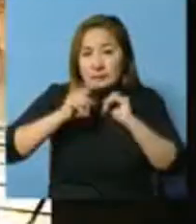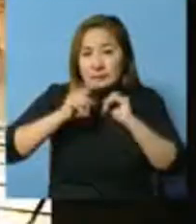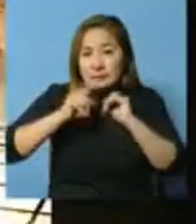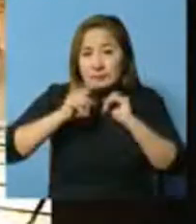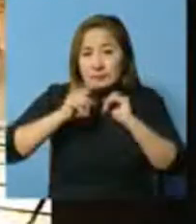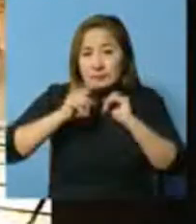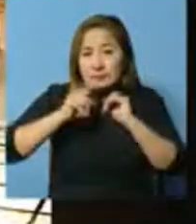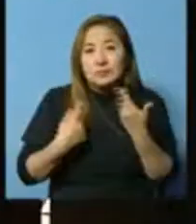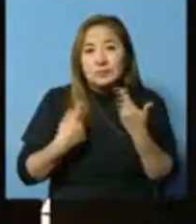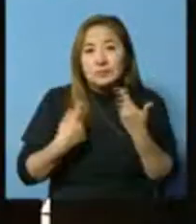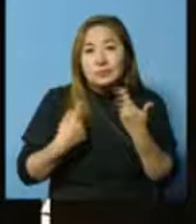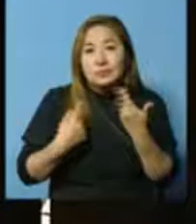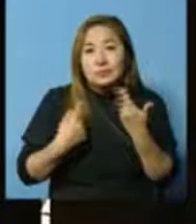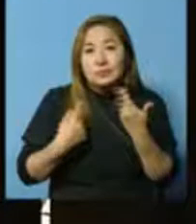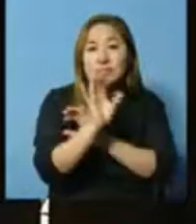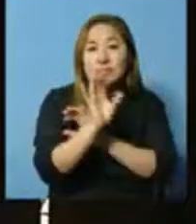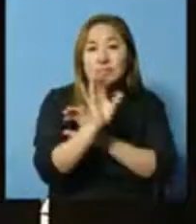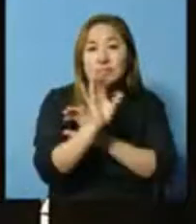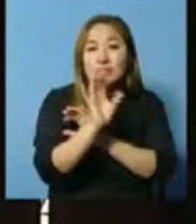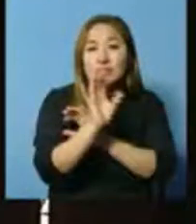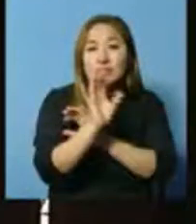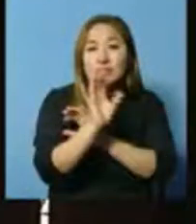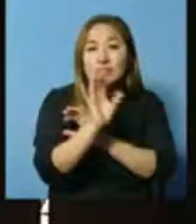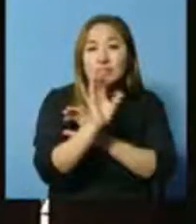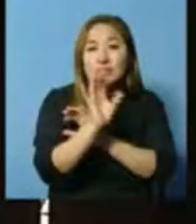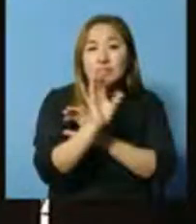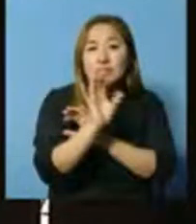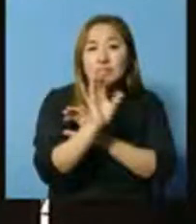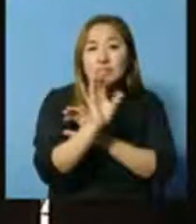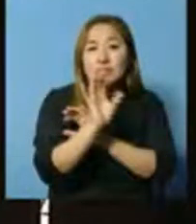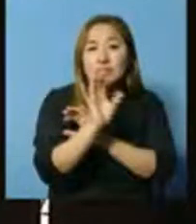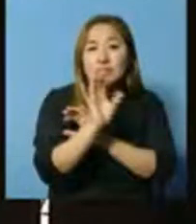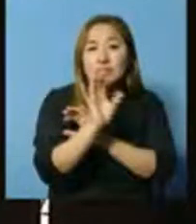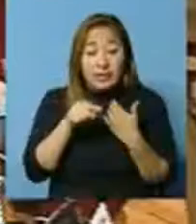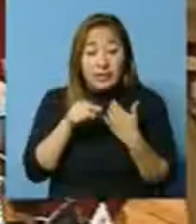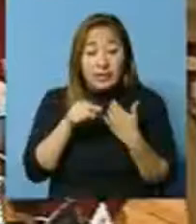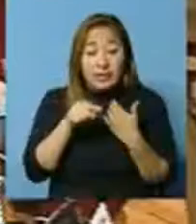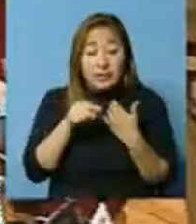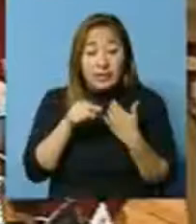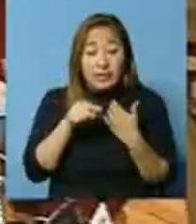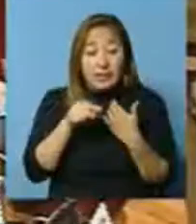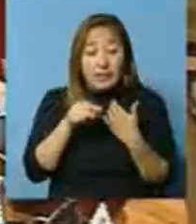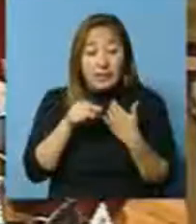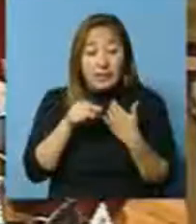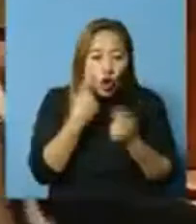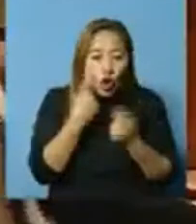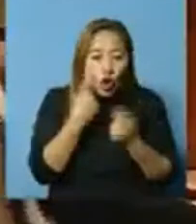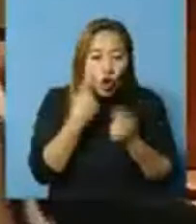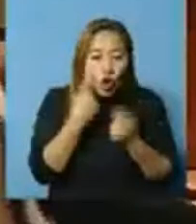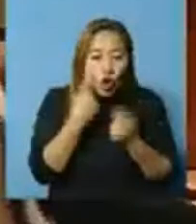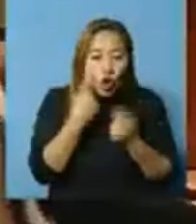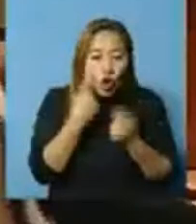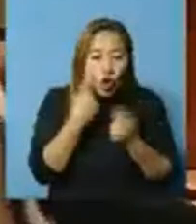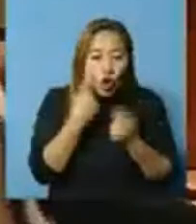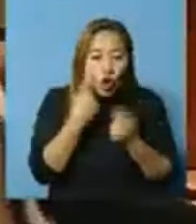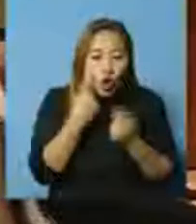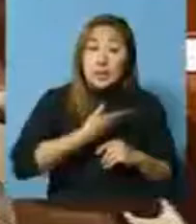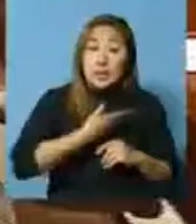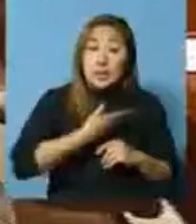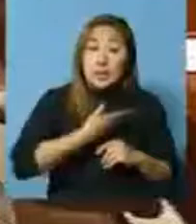a un fondo único, a una cuenta única, para que en definitiva tenga injerencia directamente el Ministerio de Hacienda en